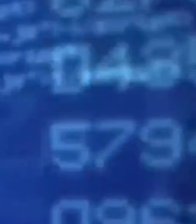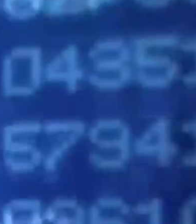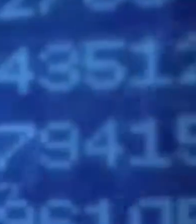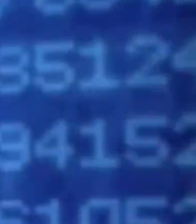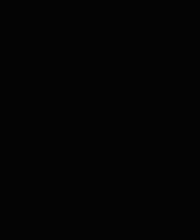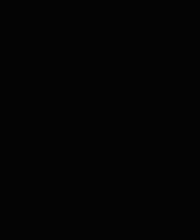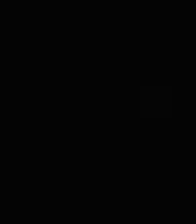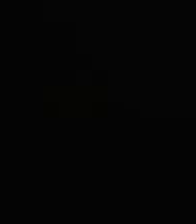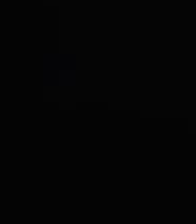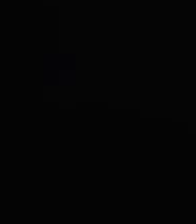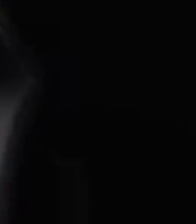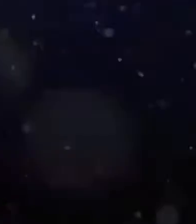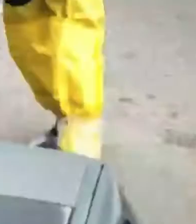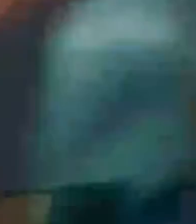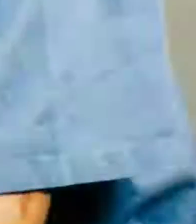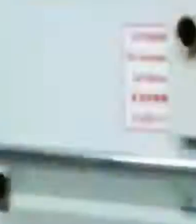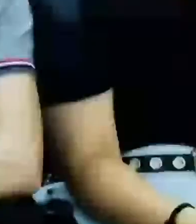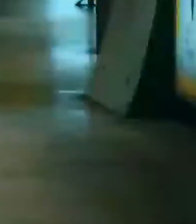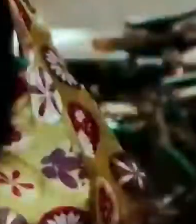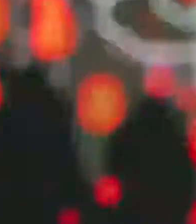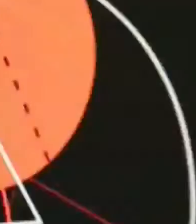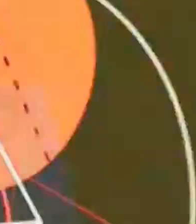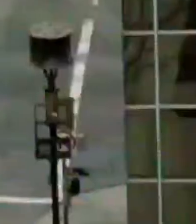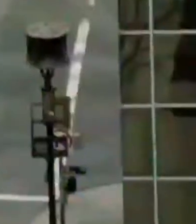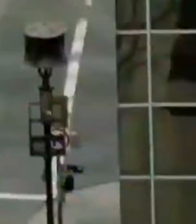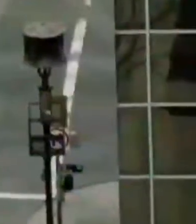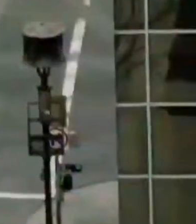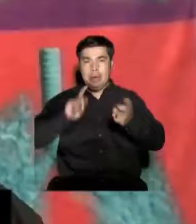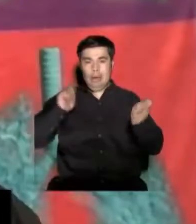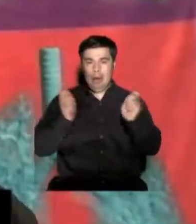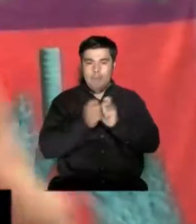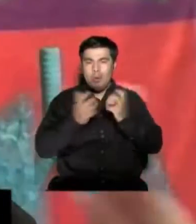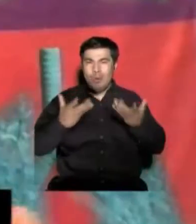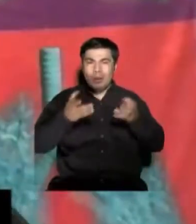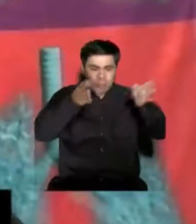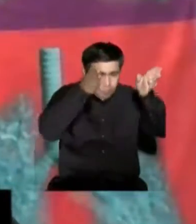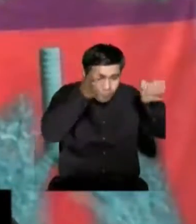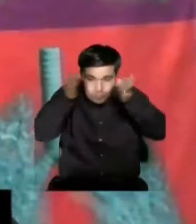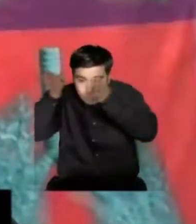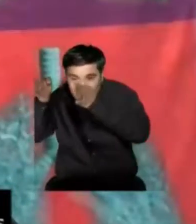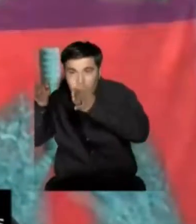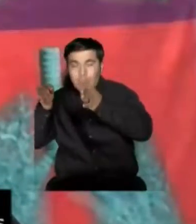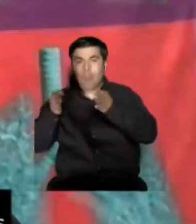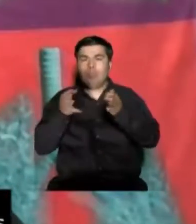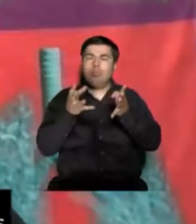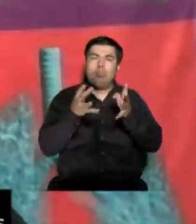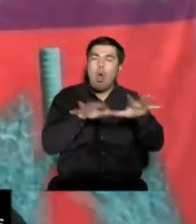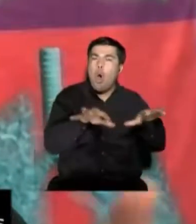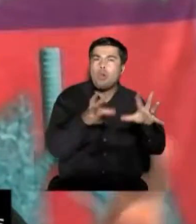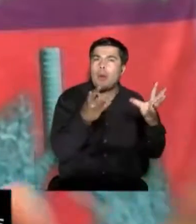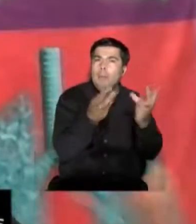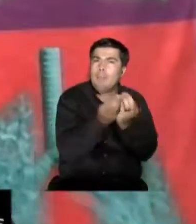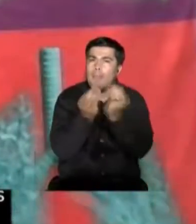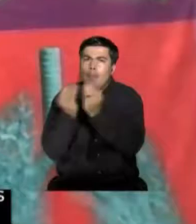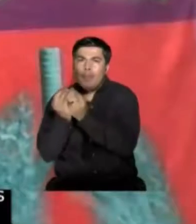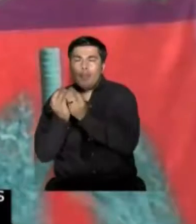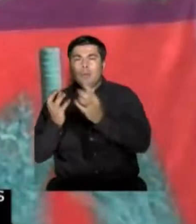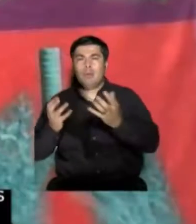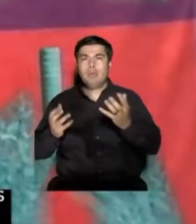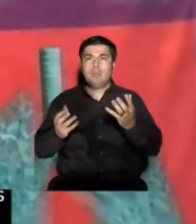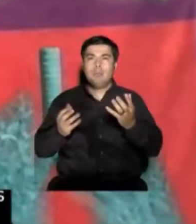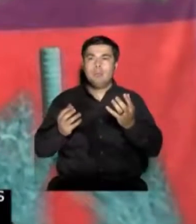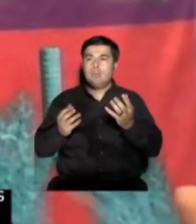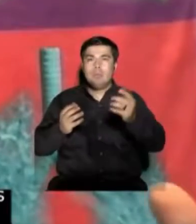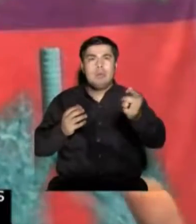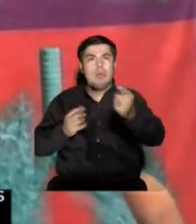y la capacidad del ser humano para imponerse ante retos como el commit 19 y fijó que si volvemos en la historia y hubo muchas plagas